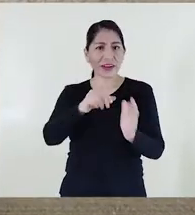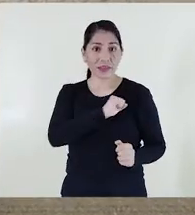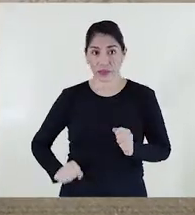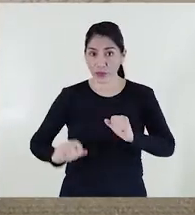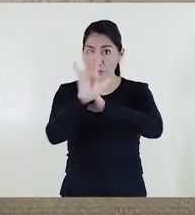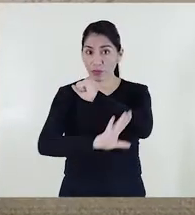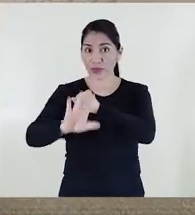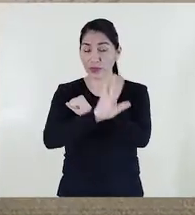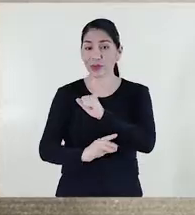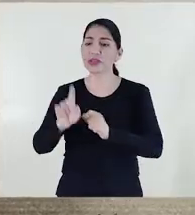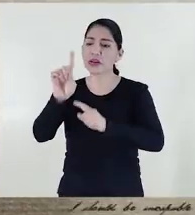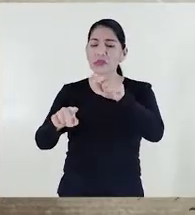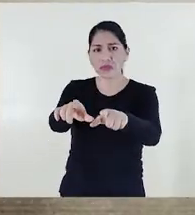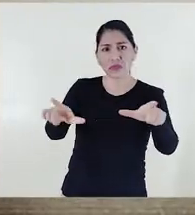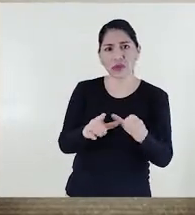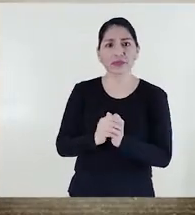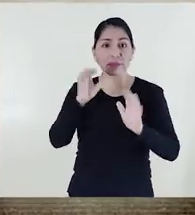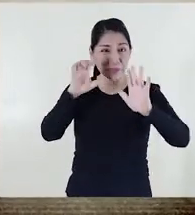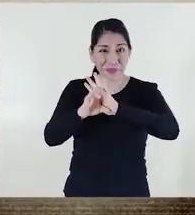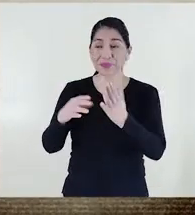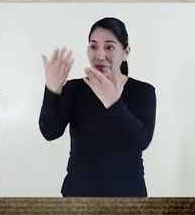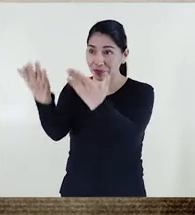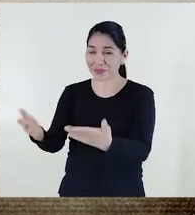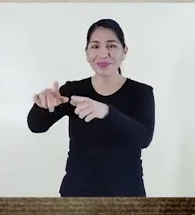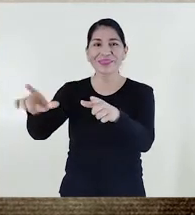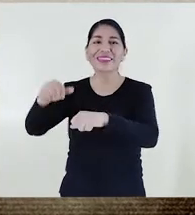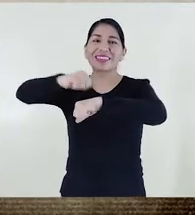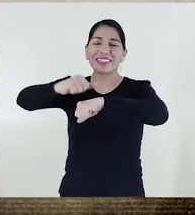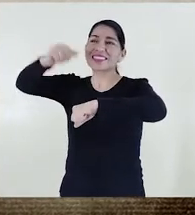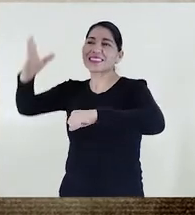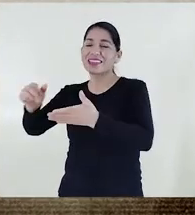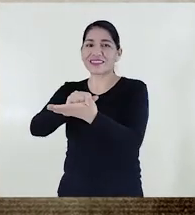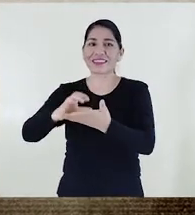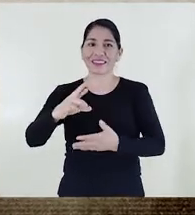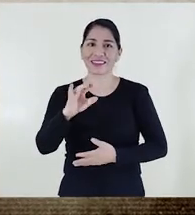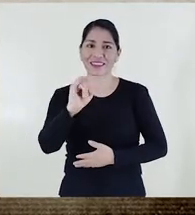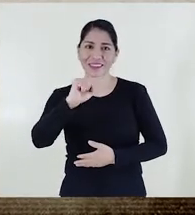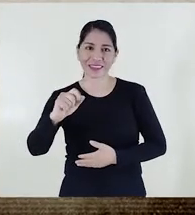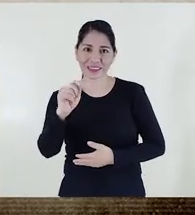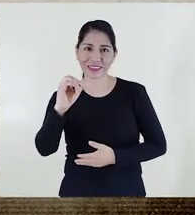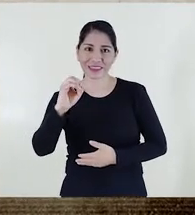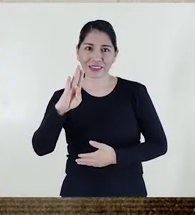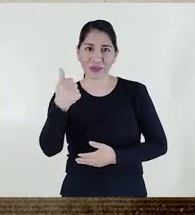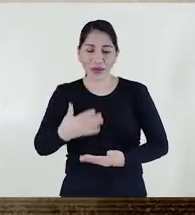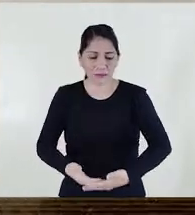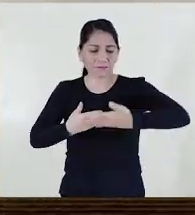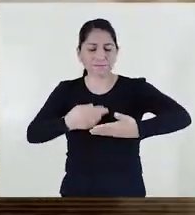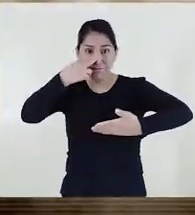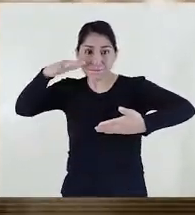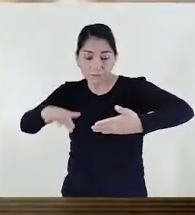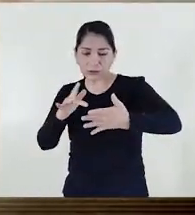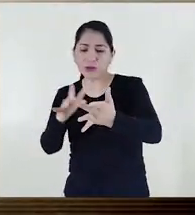ciertas localidades. Ese es, al parecer, el caso del Cerro San Cristóbal. Lleva el nombre de un santo que cargó al niño Jesús en